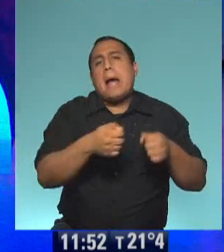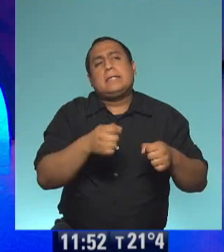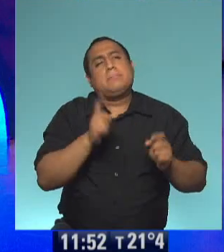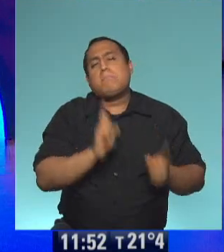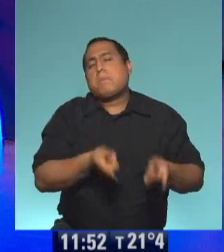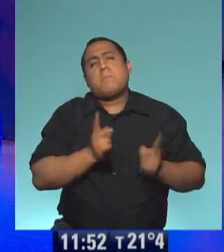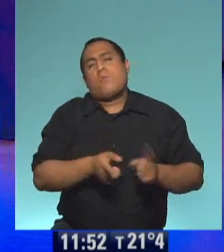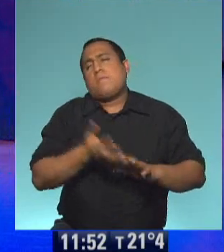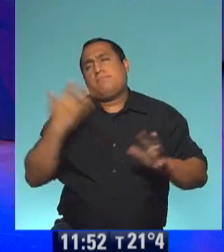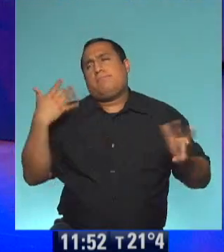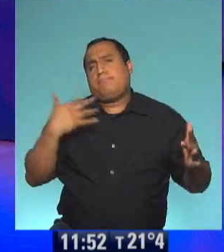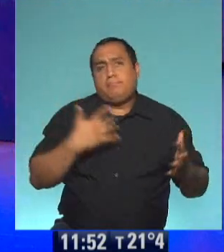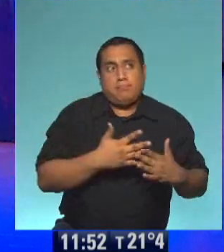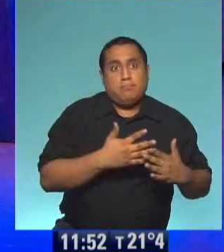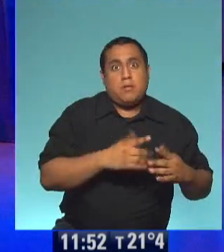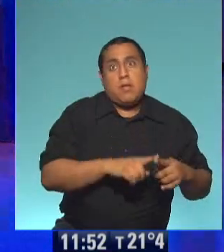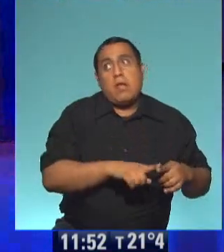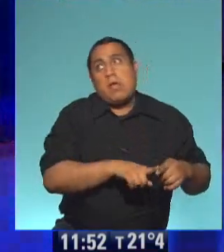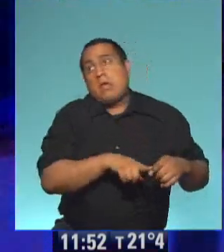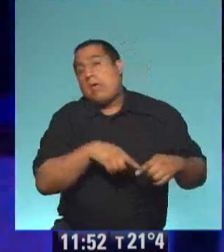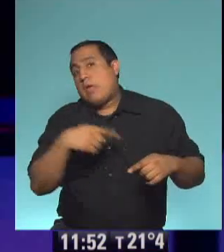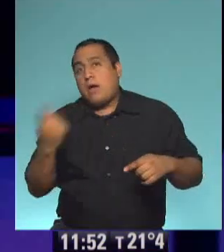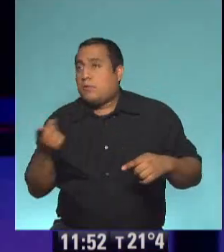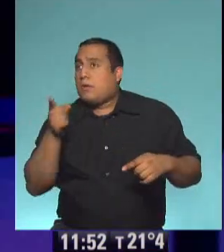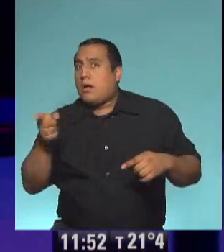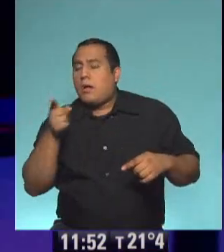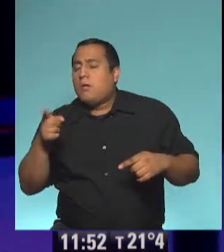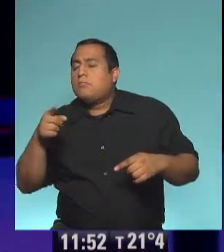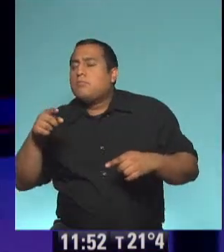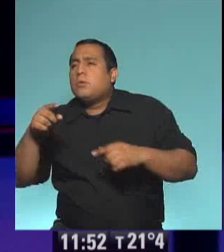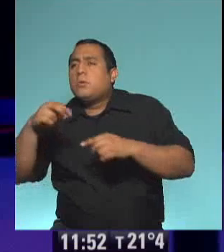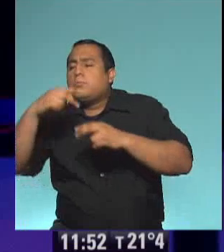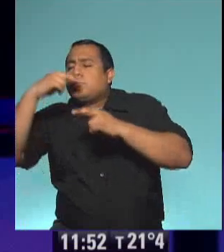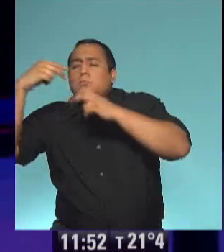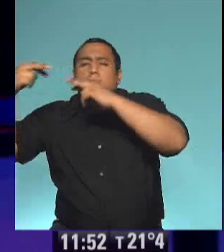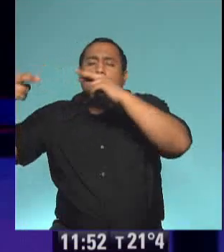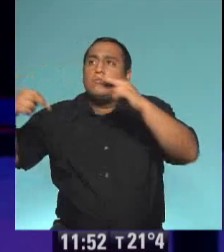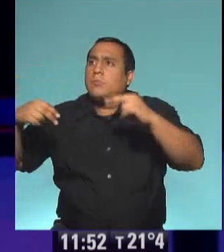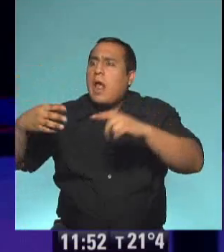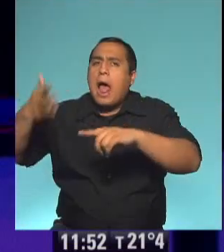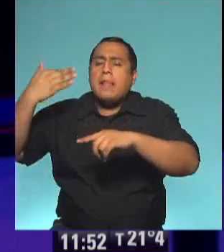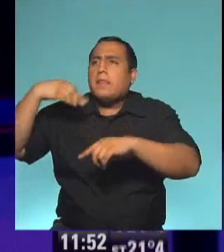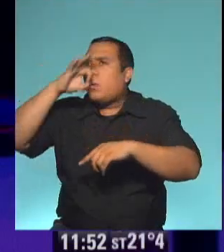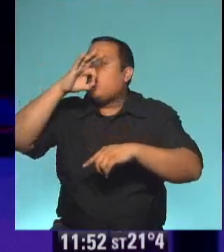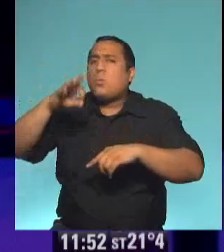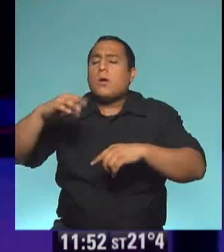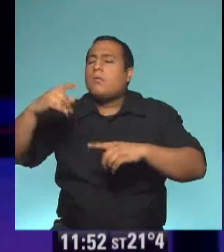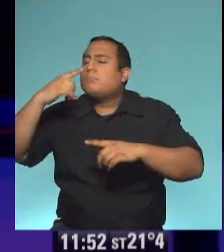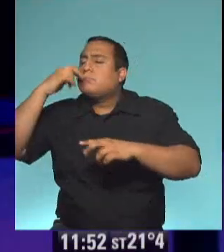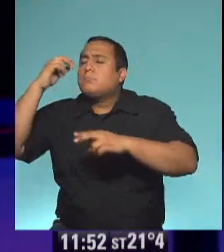vida. Pero de la rosca encantada salían olores que nunca antes habíamos sentido. Olores